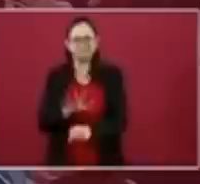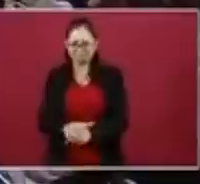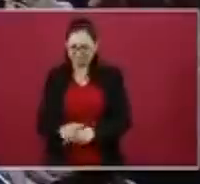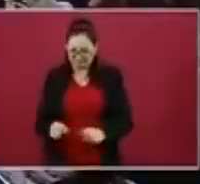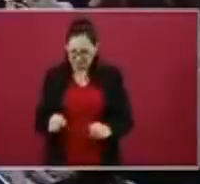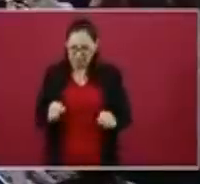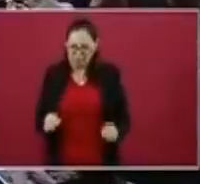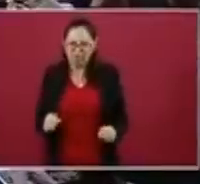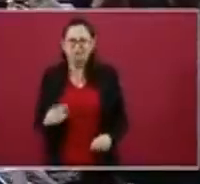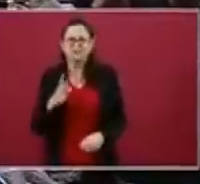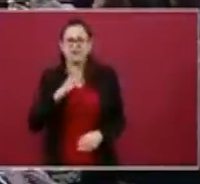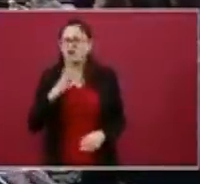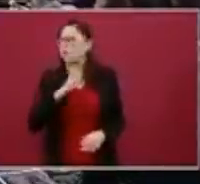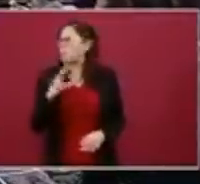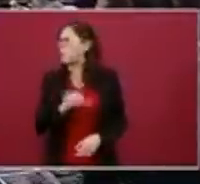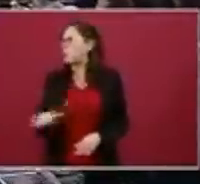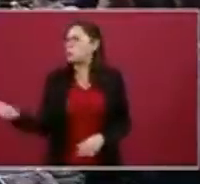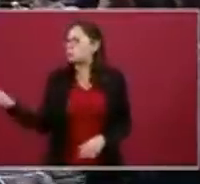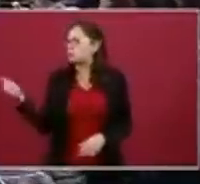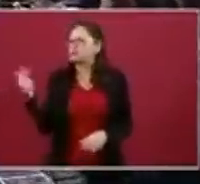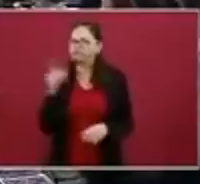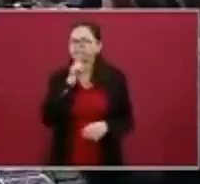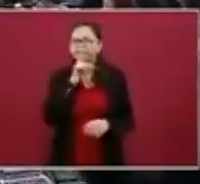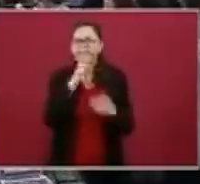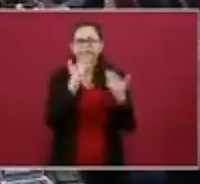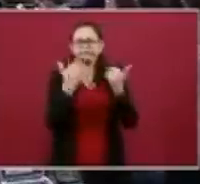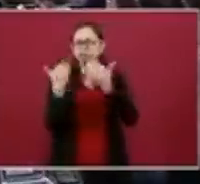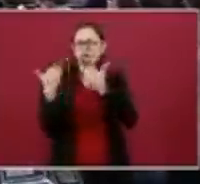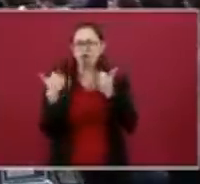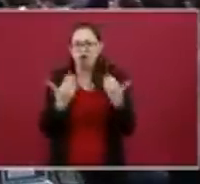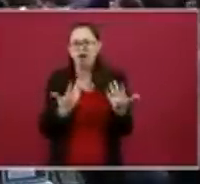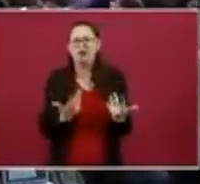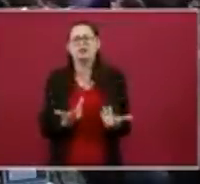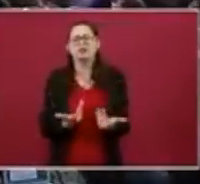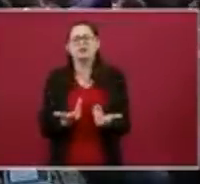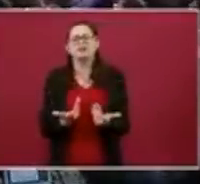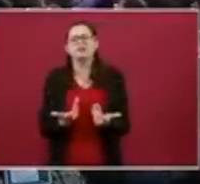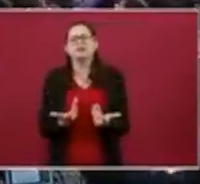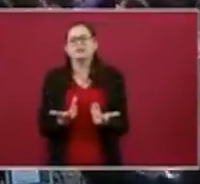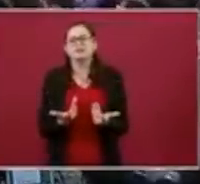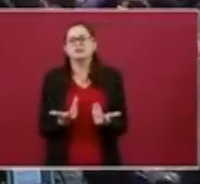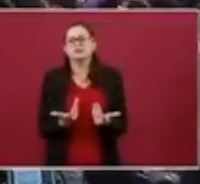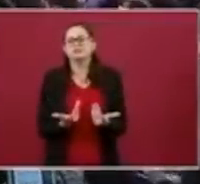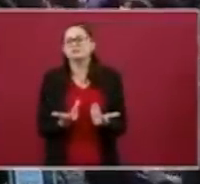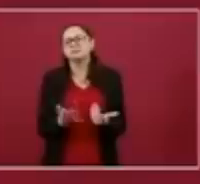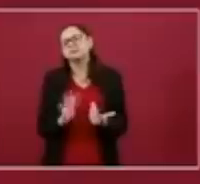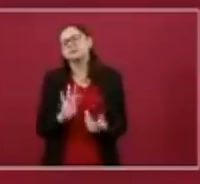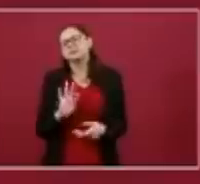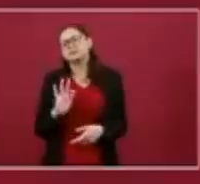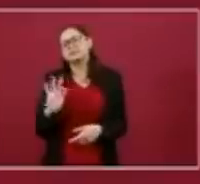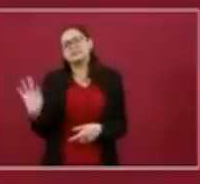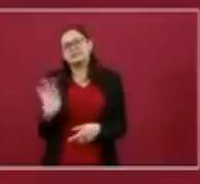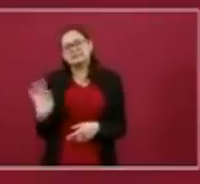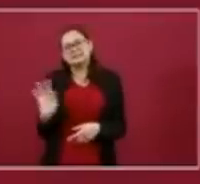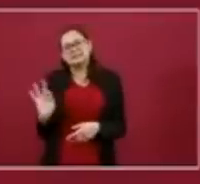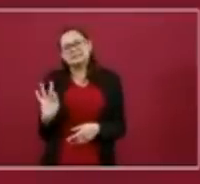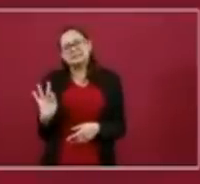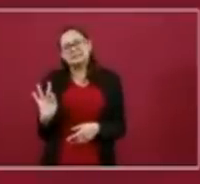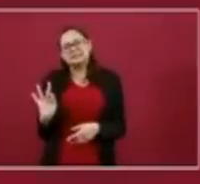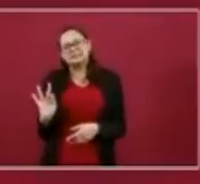Entonces, podríamos